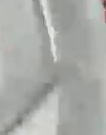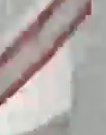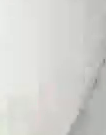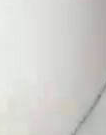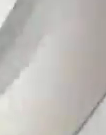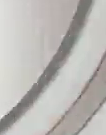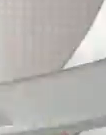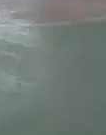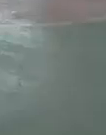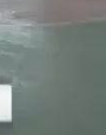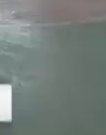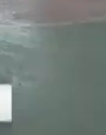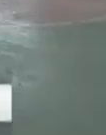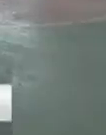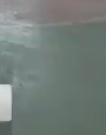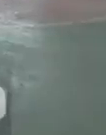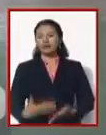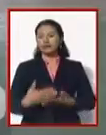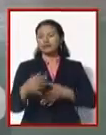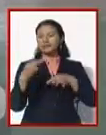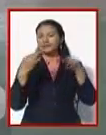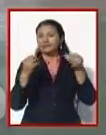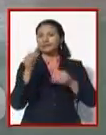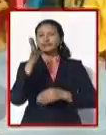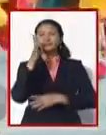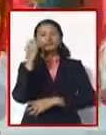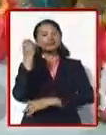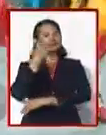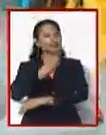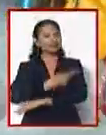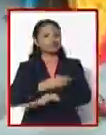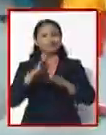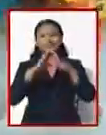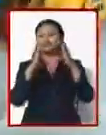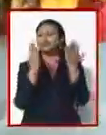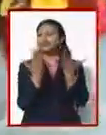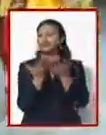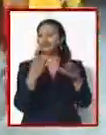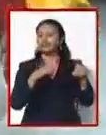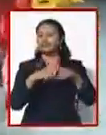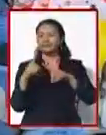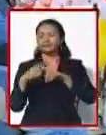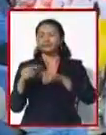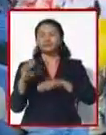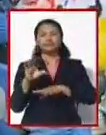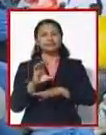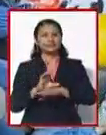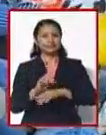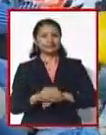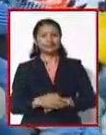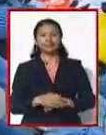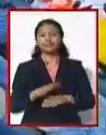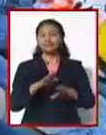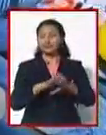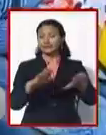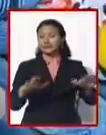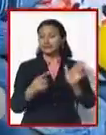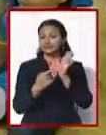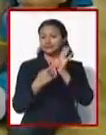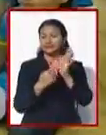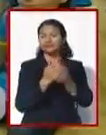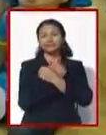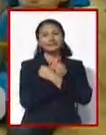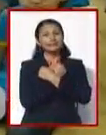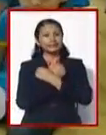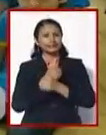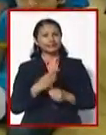En instantes, se adelantaron los festejos a Mamá en su día y en los colegios se realizaron diversos actos cívicos en los que los pequeños demostraron